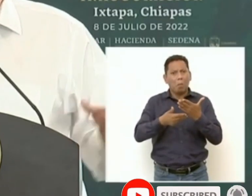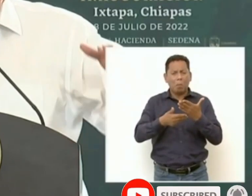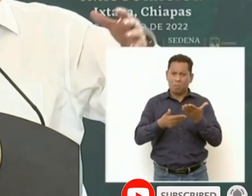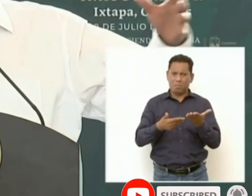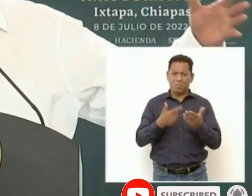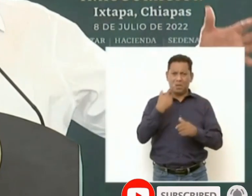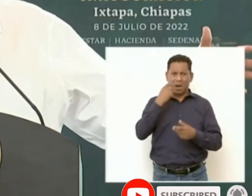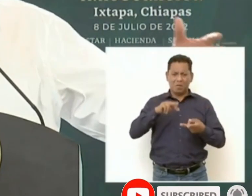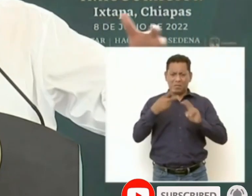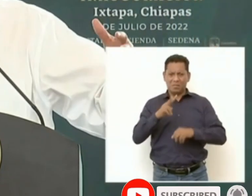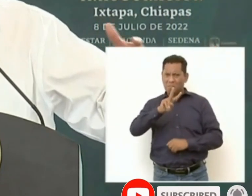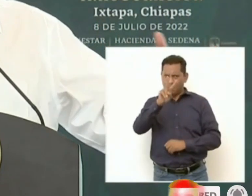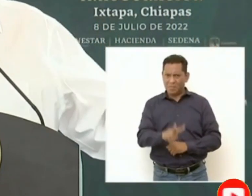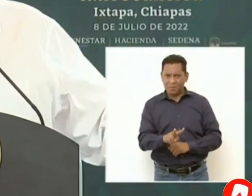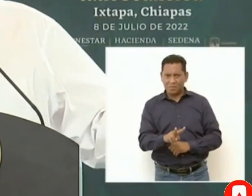Entonces,